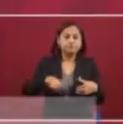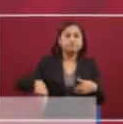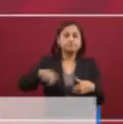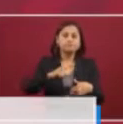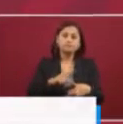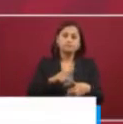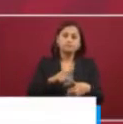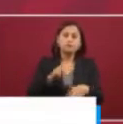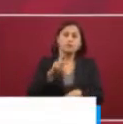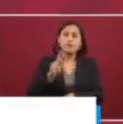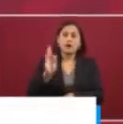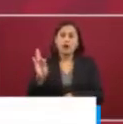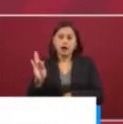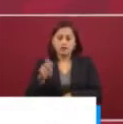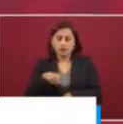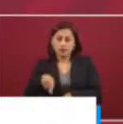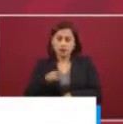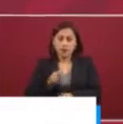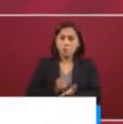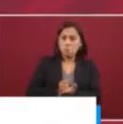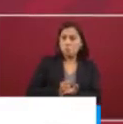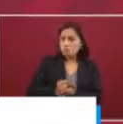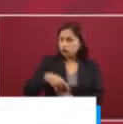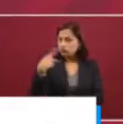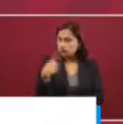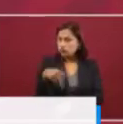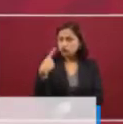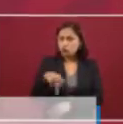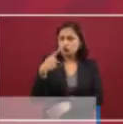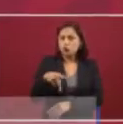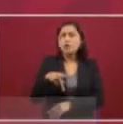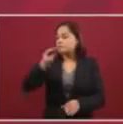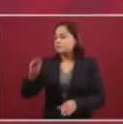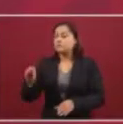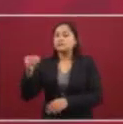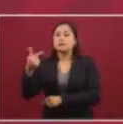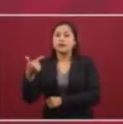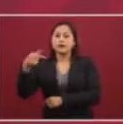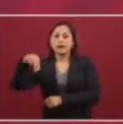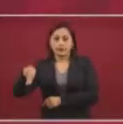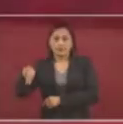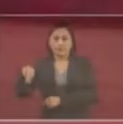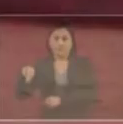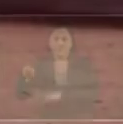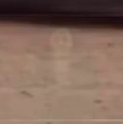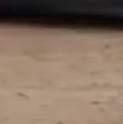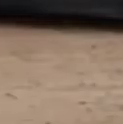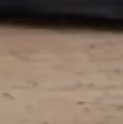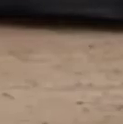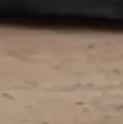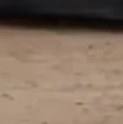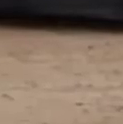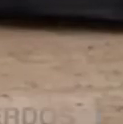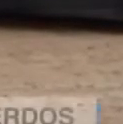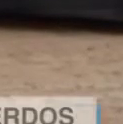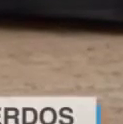pasen a formar parte de la guardia siempre y cuando reúnan los requisitos el presidente